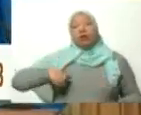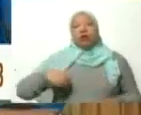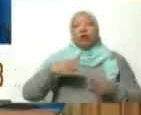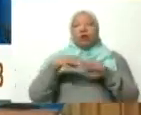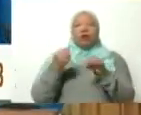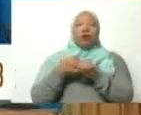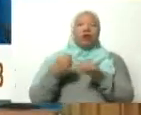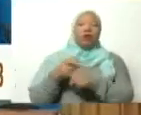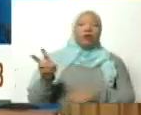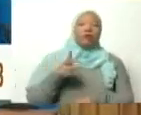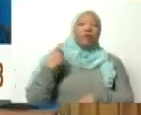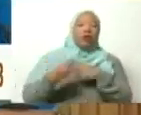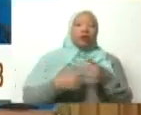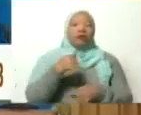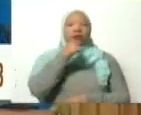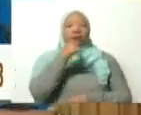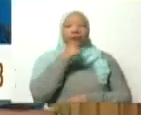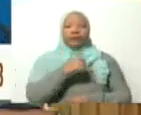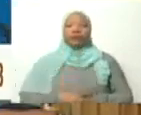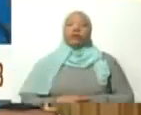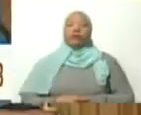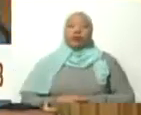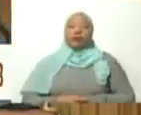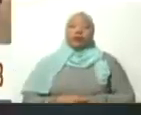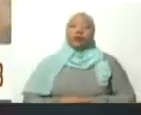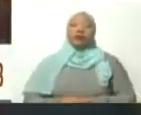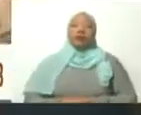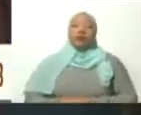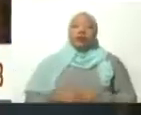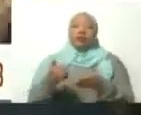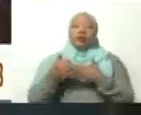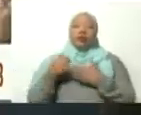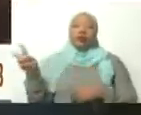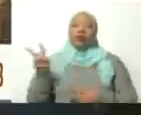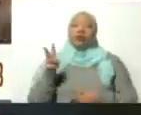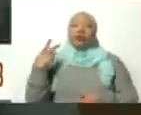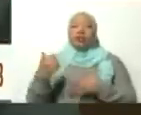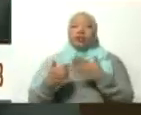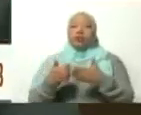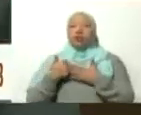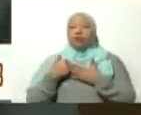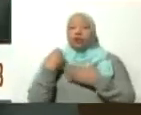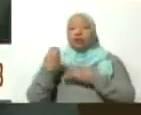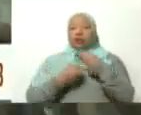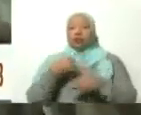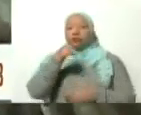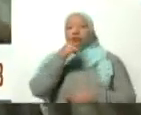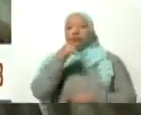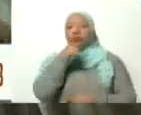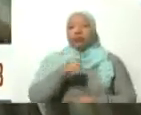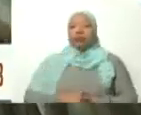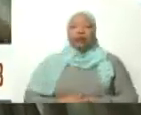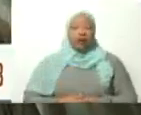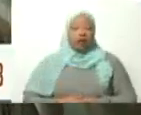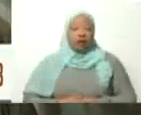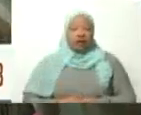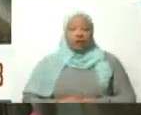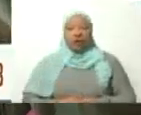esfuerzo propio. Nadie ha venido a ayudar a Venezuela. Y por eso,